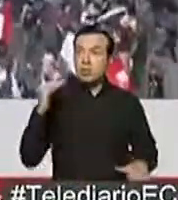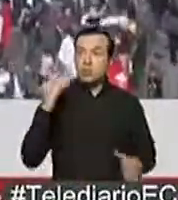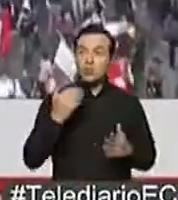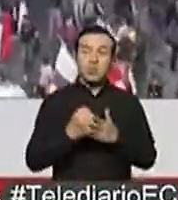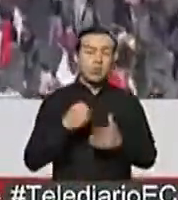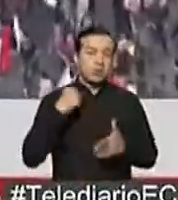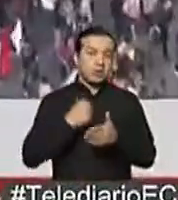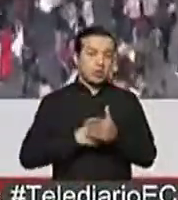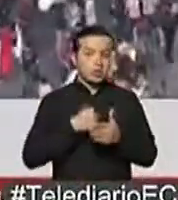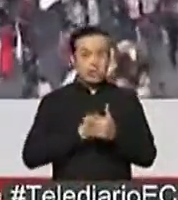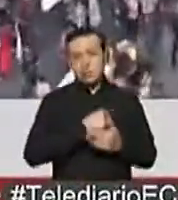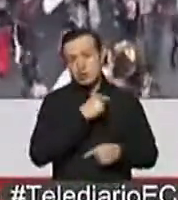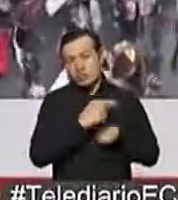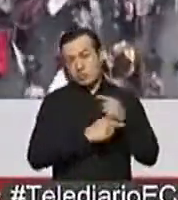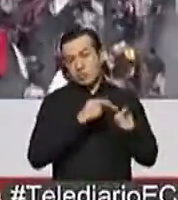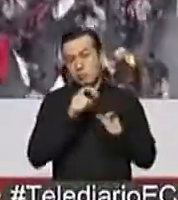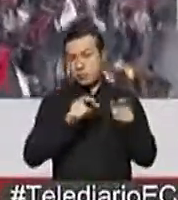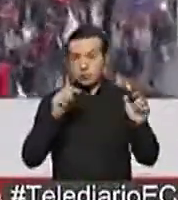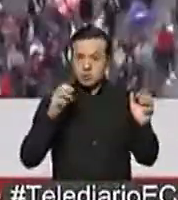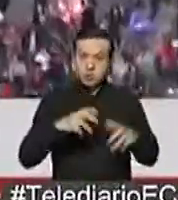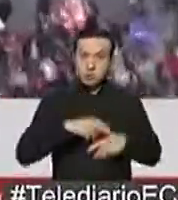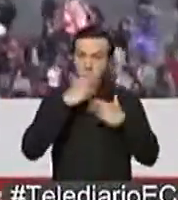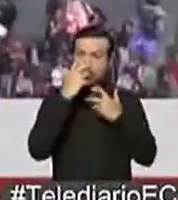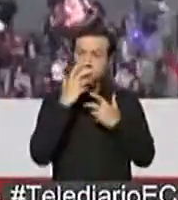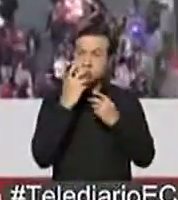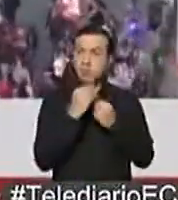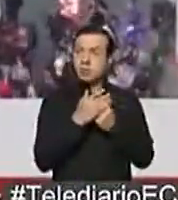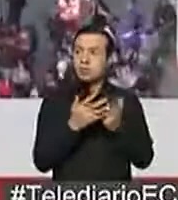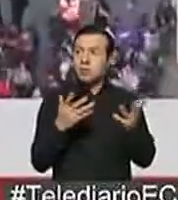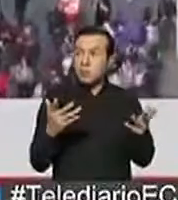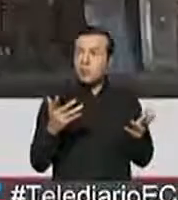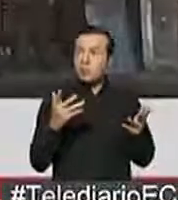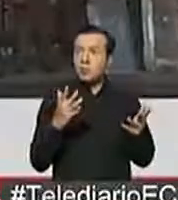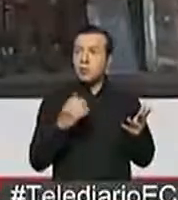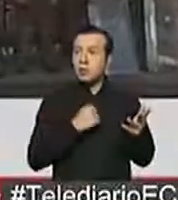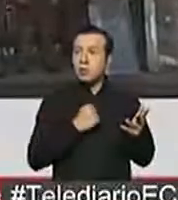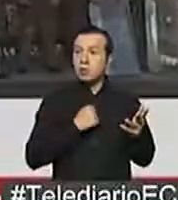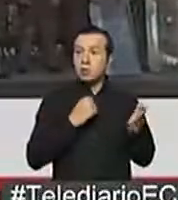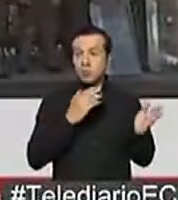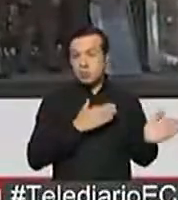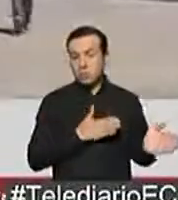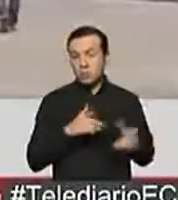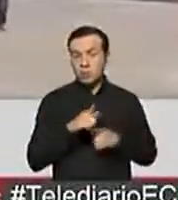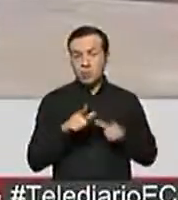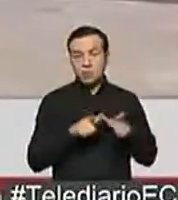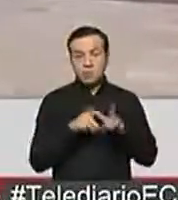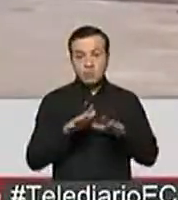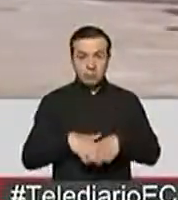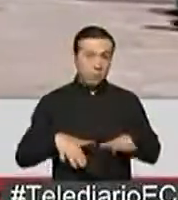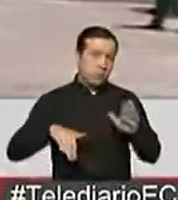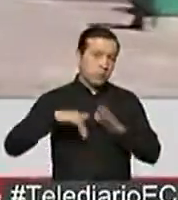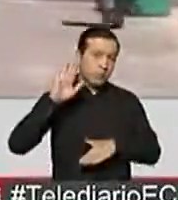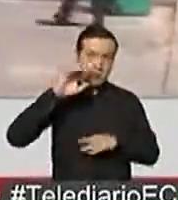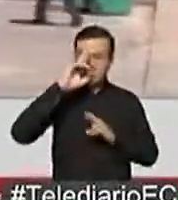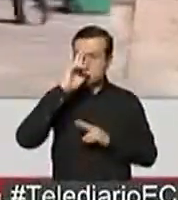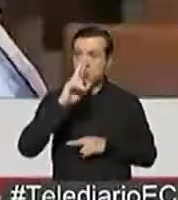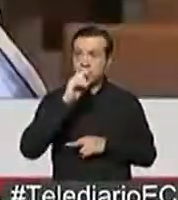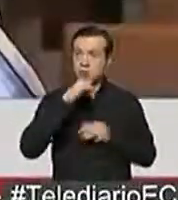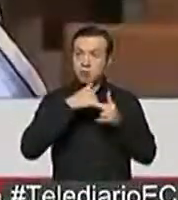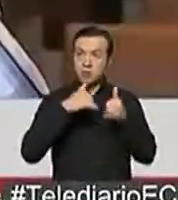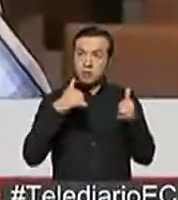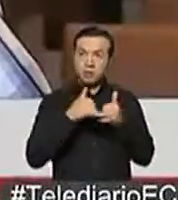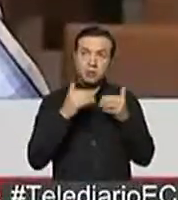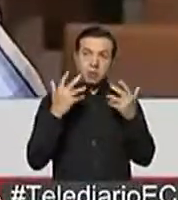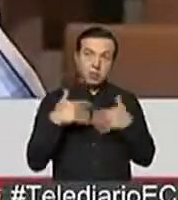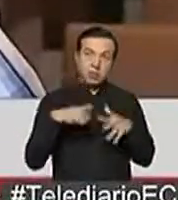que día a día acoge a los reclamos populares. No obstante, propietarios de locales comerciales del lugar piden mayor respeto a la propiedad privada.